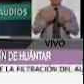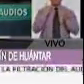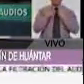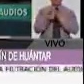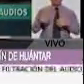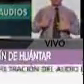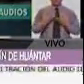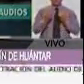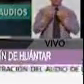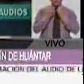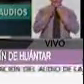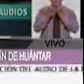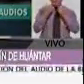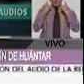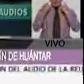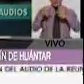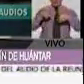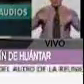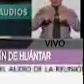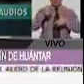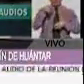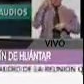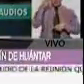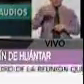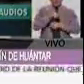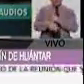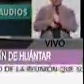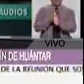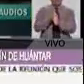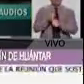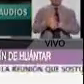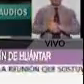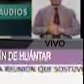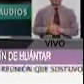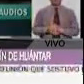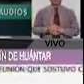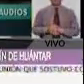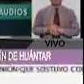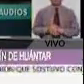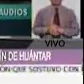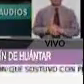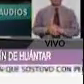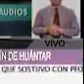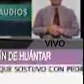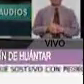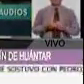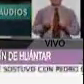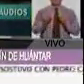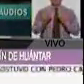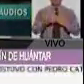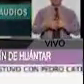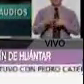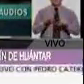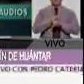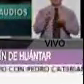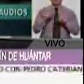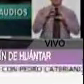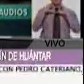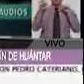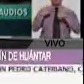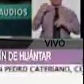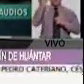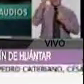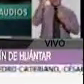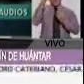sido la intención de revelar estos audios y quién creen ustedes que está detrás de esto? Bueno, no vamos a entrar en